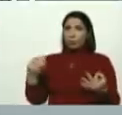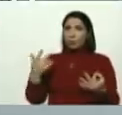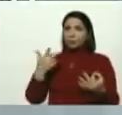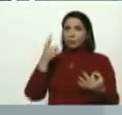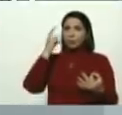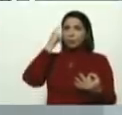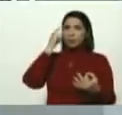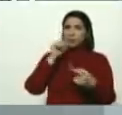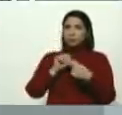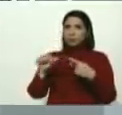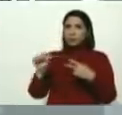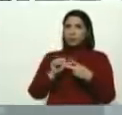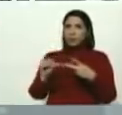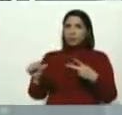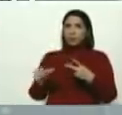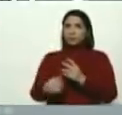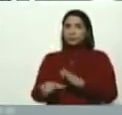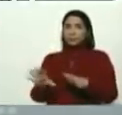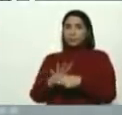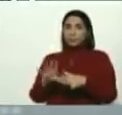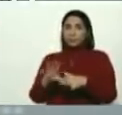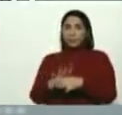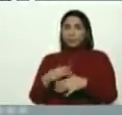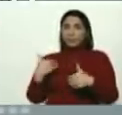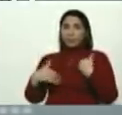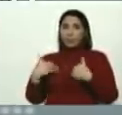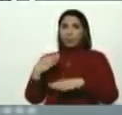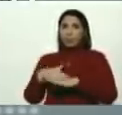semana. Miércoles y jueves. Exacto.